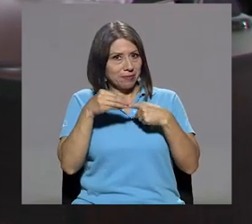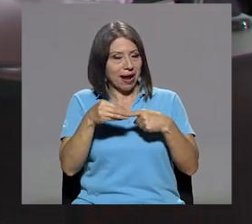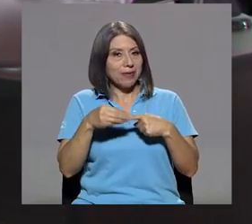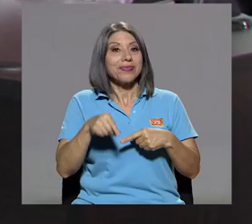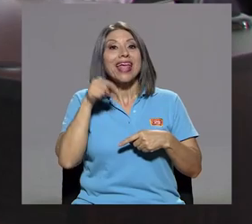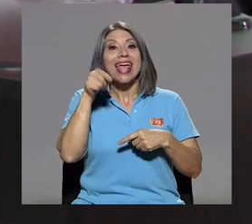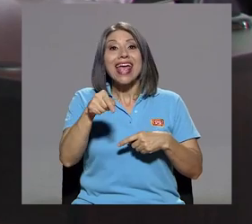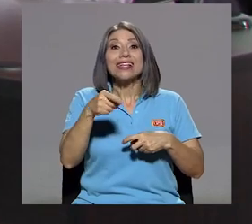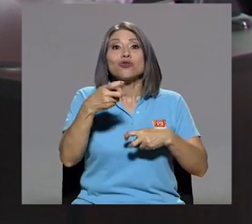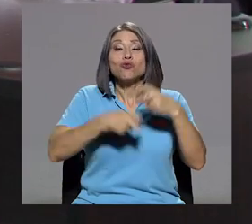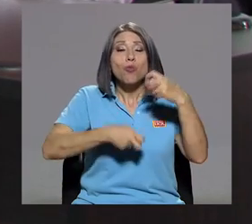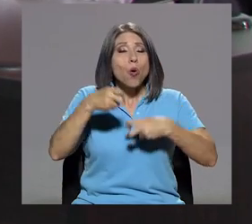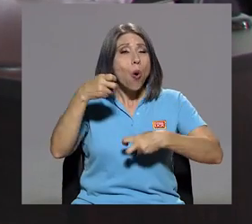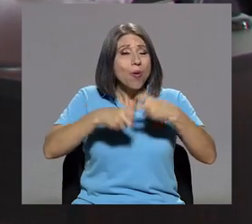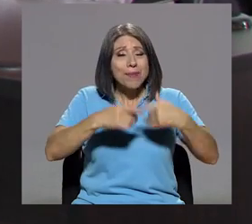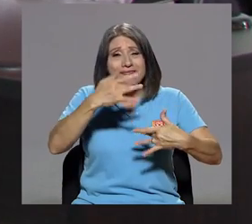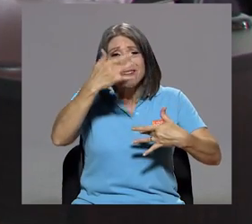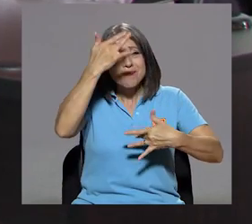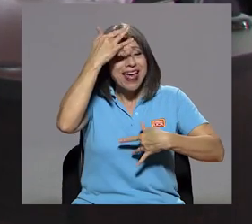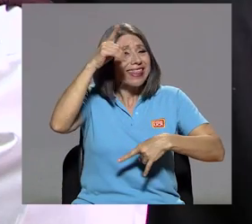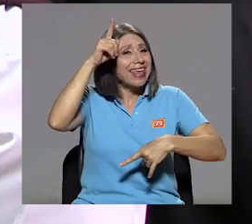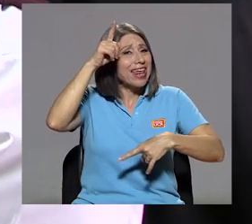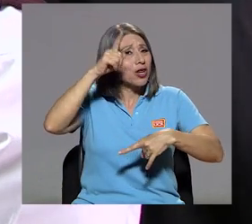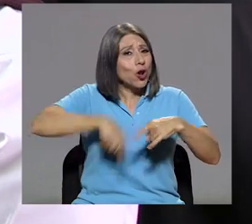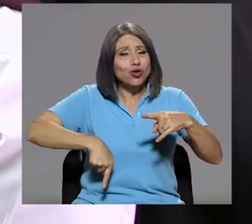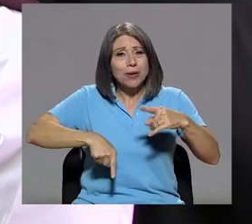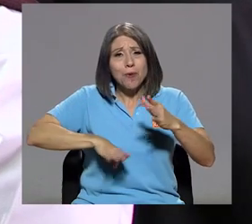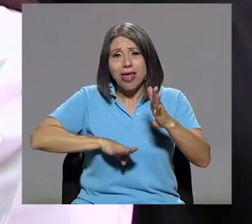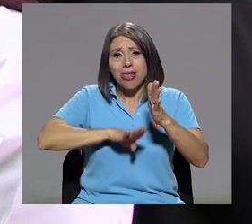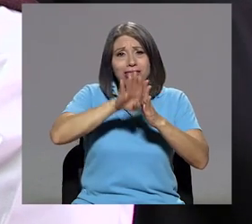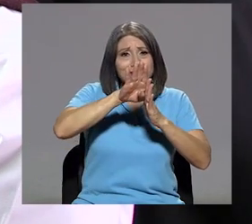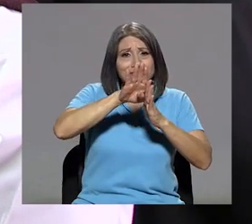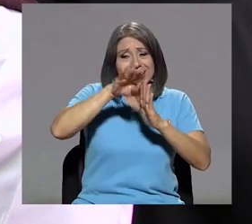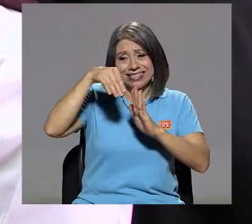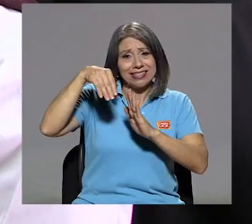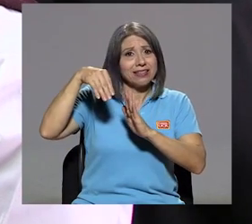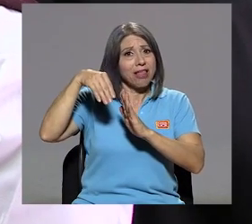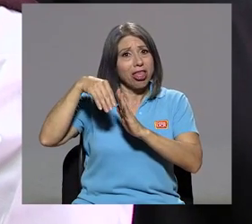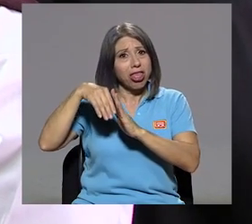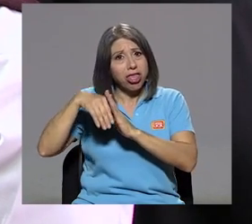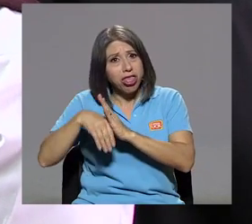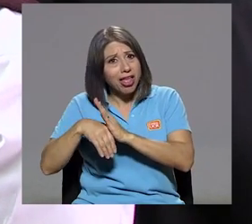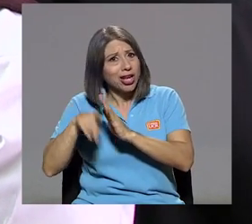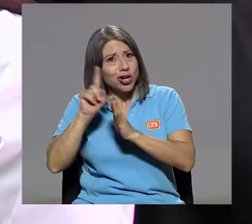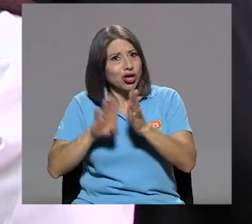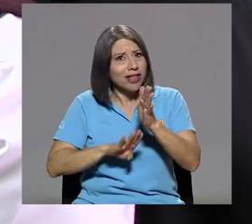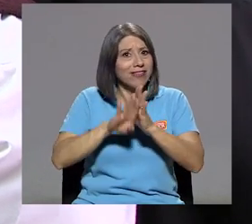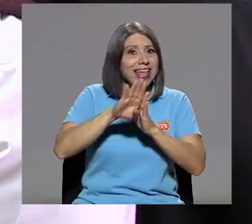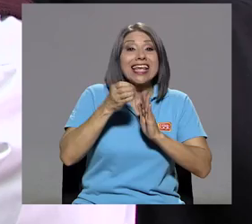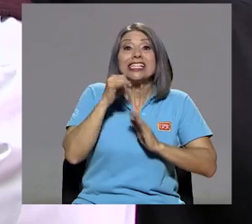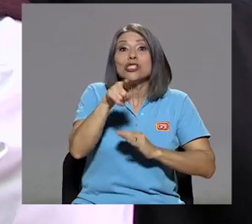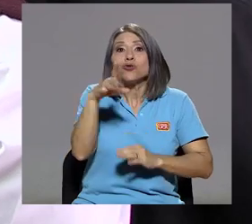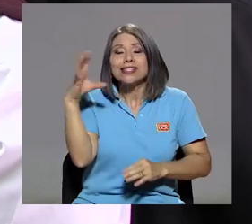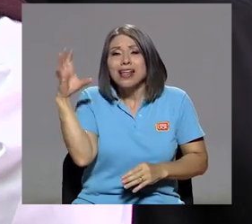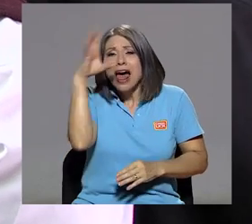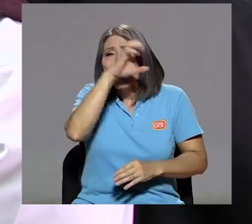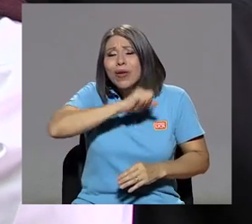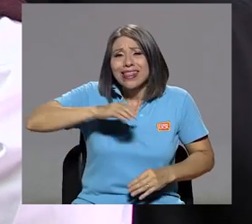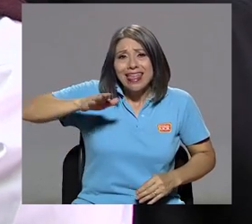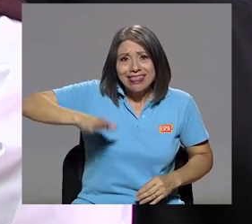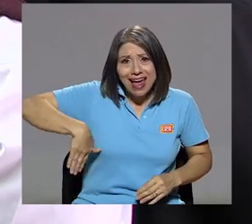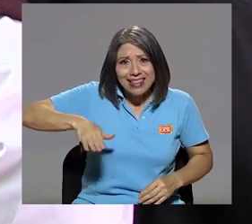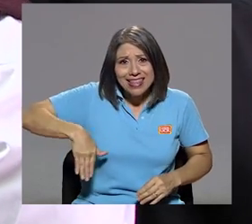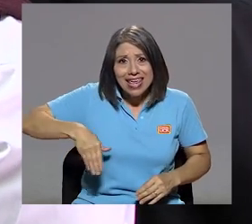ser un trastorno irreversible, si se detecta de forma muy tardía, a pesar de que uno puede intervenir en las